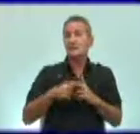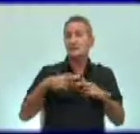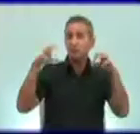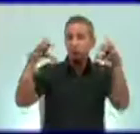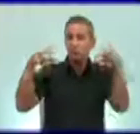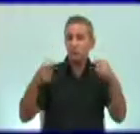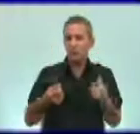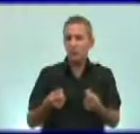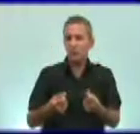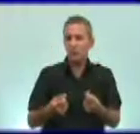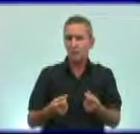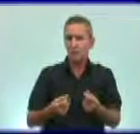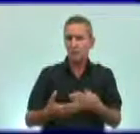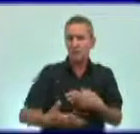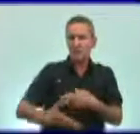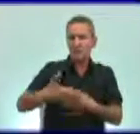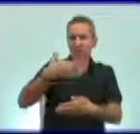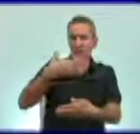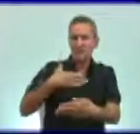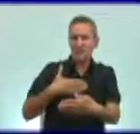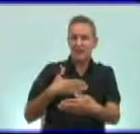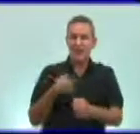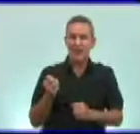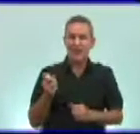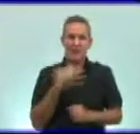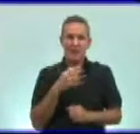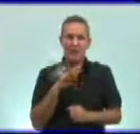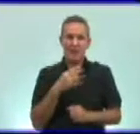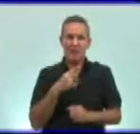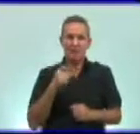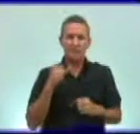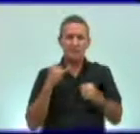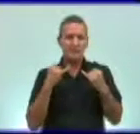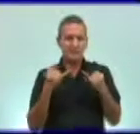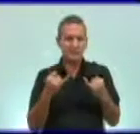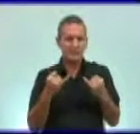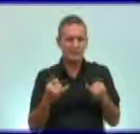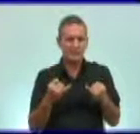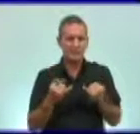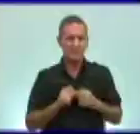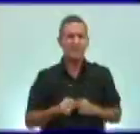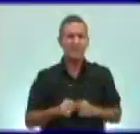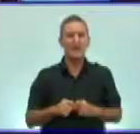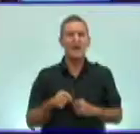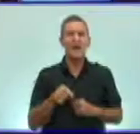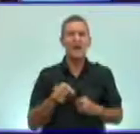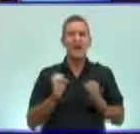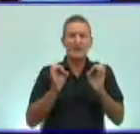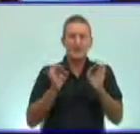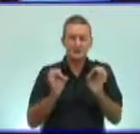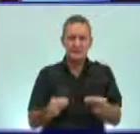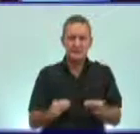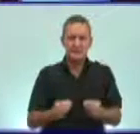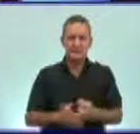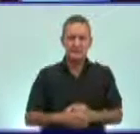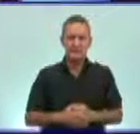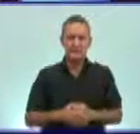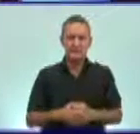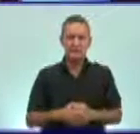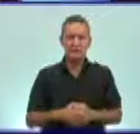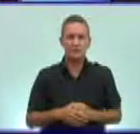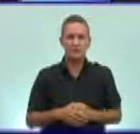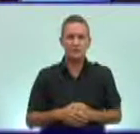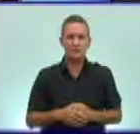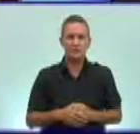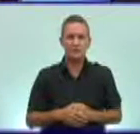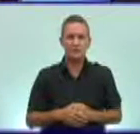fondo, falsas noticias, guerra de opinión. En este sentido, así son los preceptos que